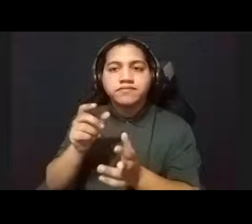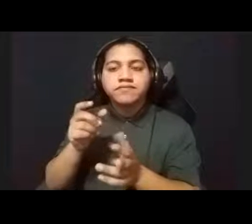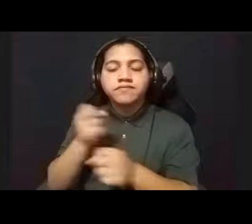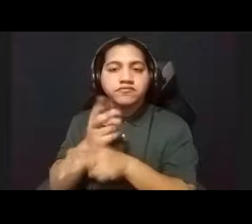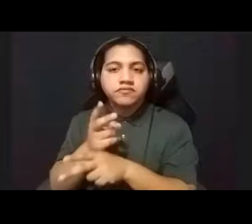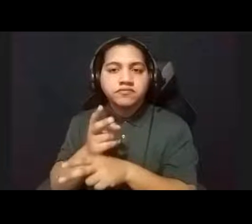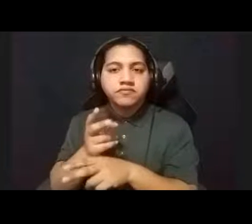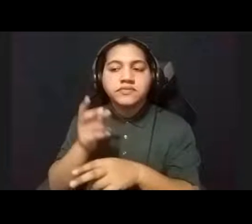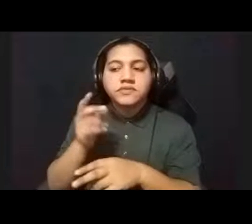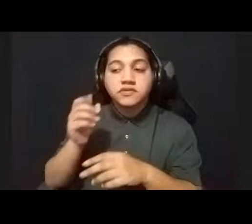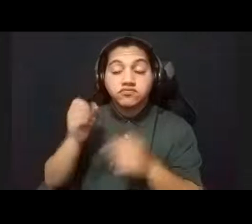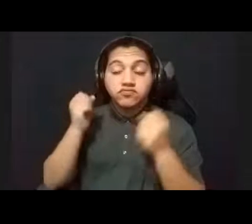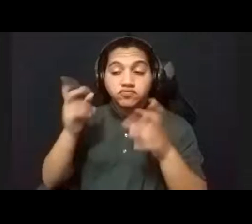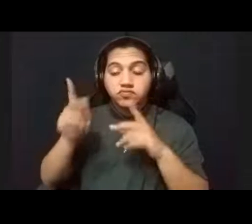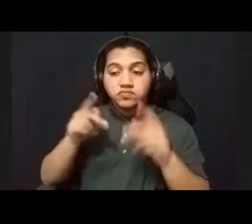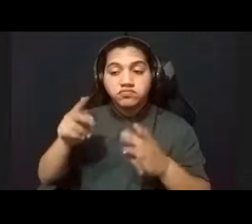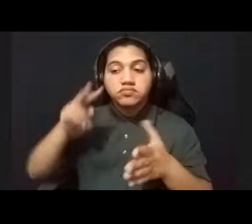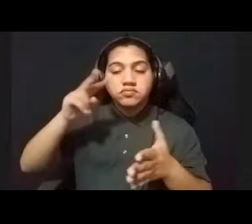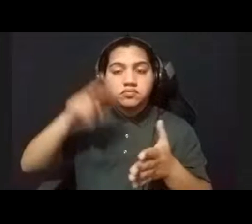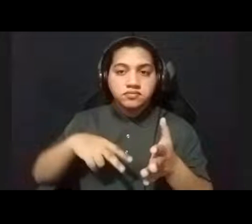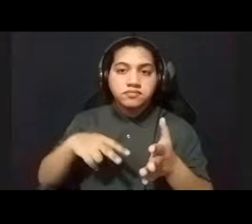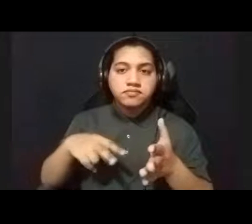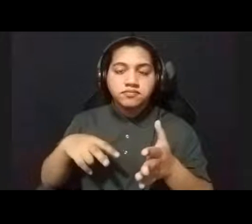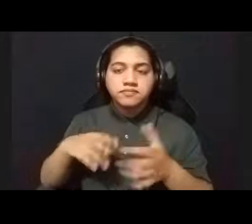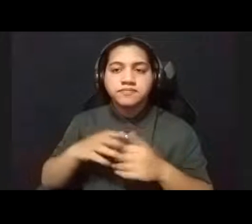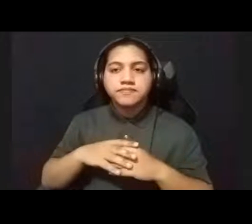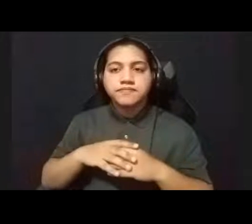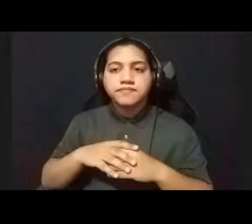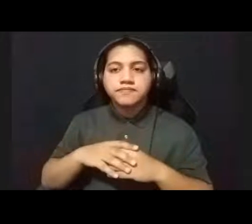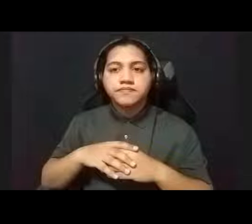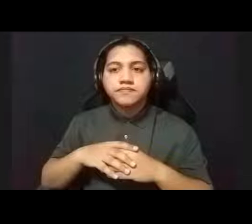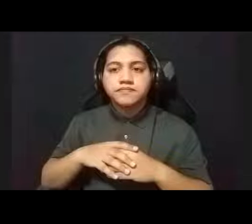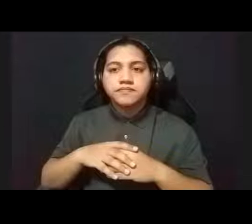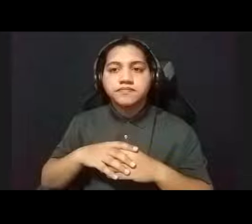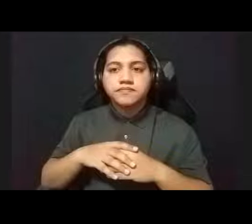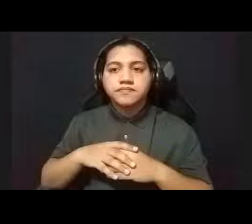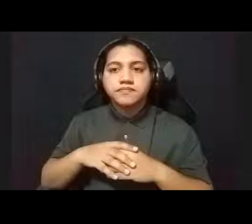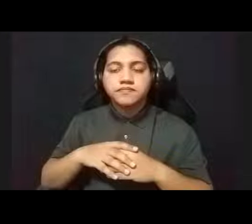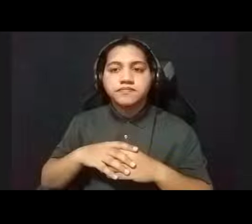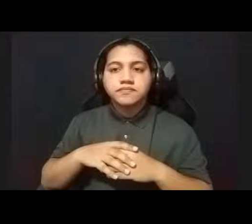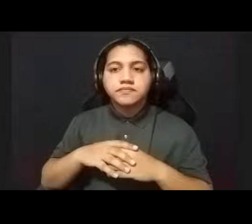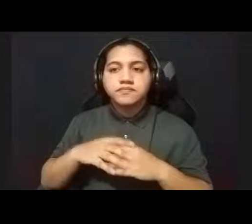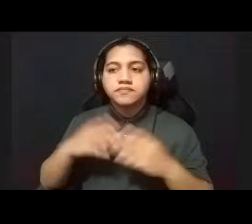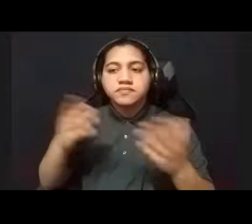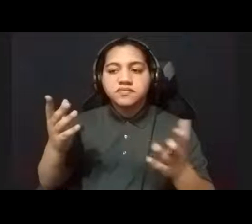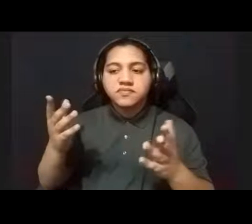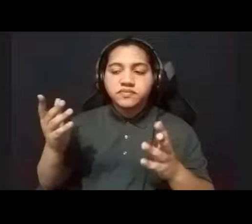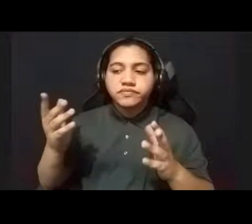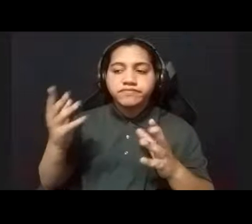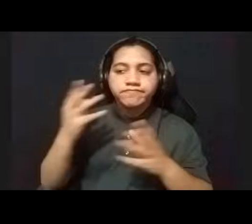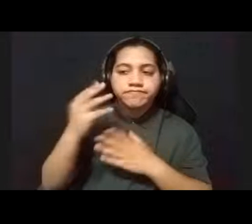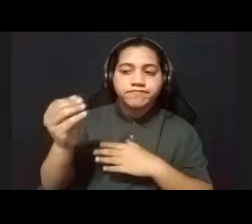seguramente muchísima gente leyó. ¿Qué nos impulsa a salir de nuestro hogar y marcharnos para siempre sin